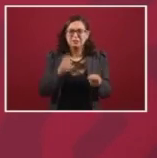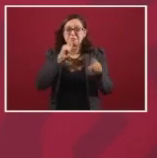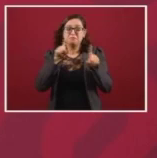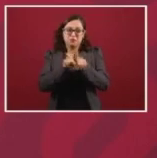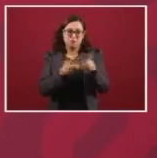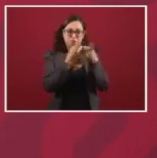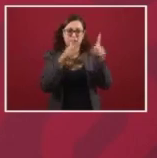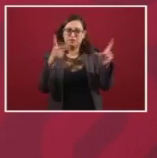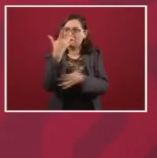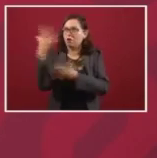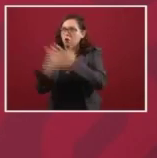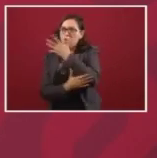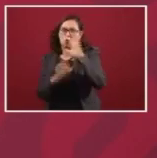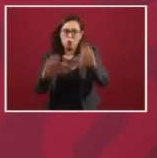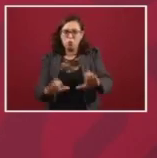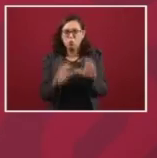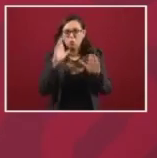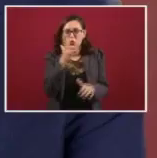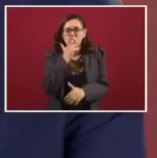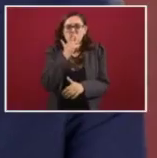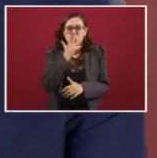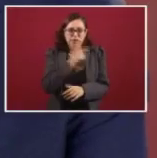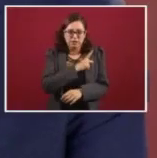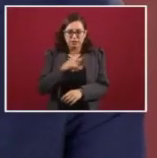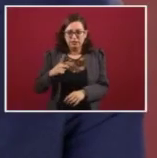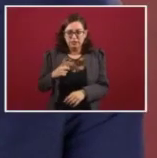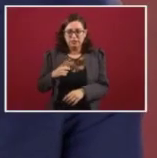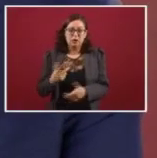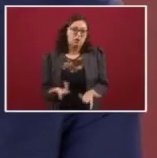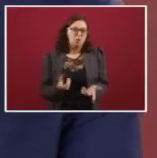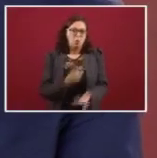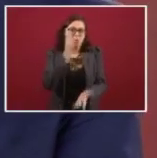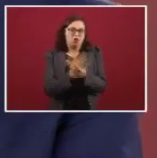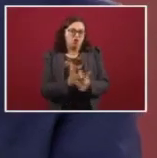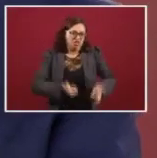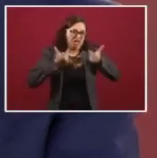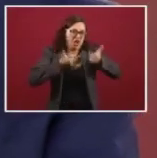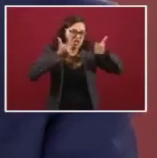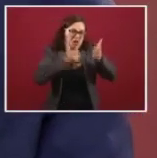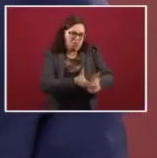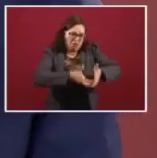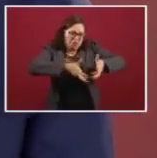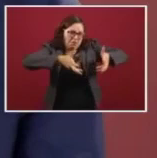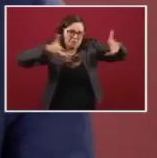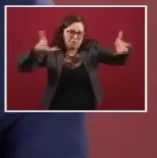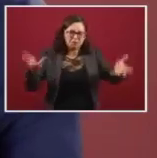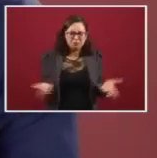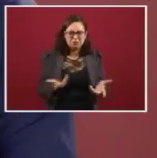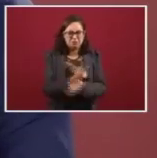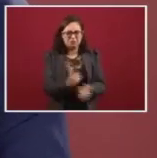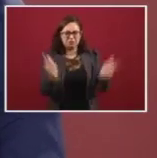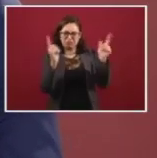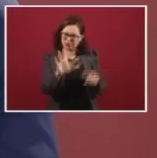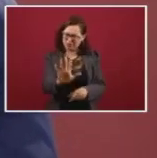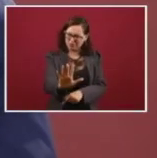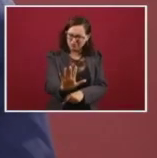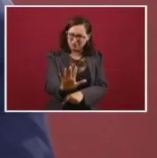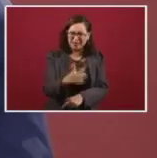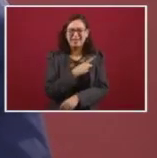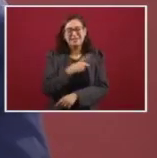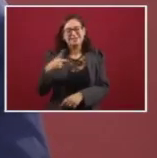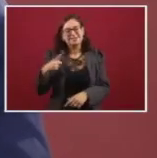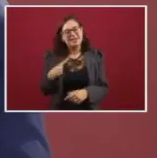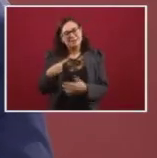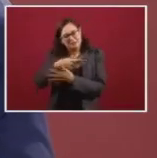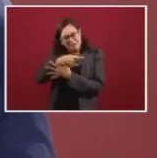sustentable. Es decir, cuidar el medio ambiente, no es crecer por crecer. Todo eso es lo que